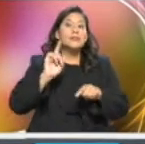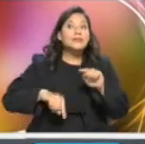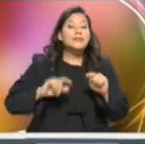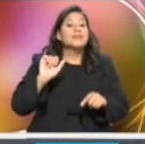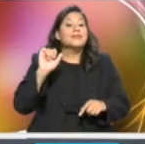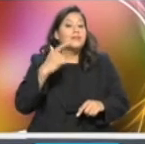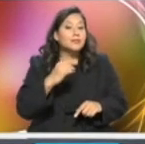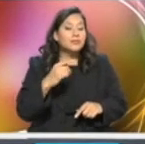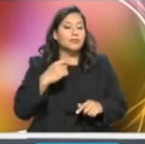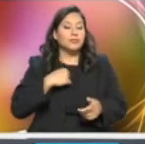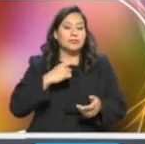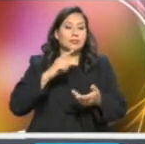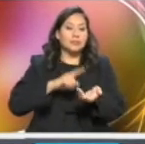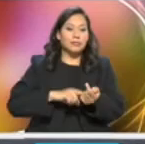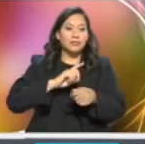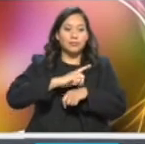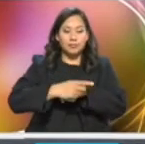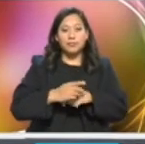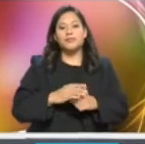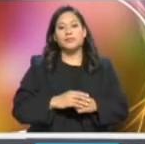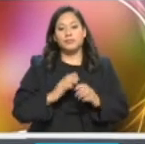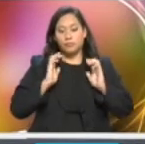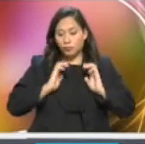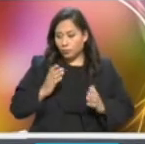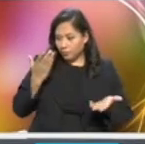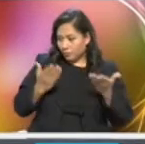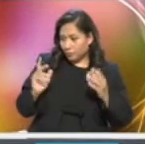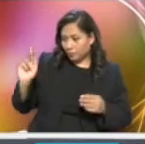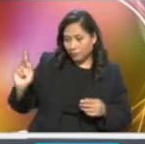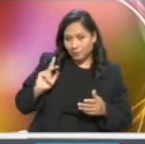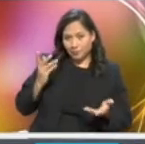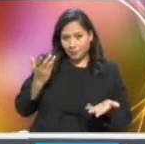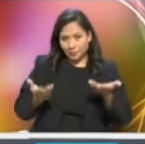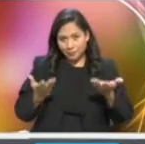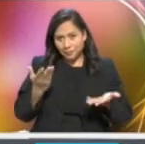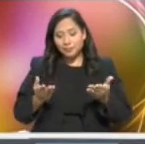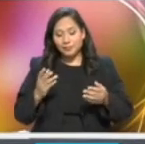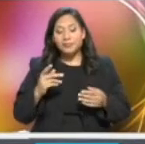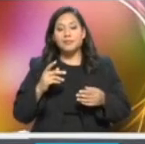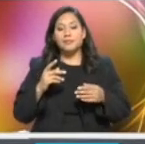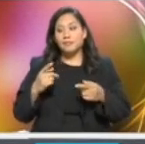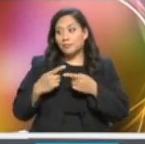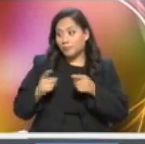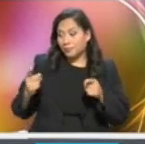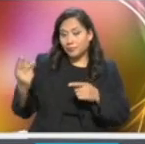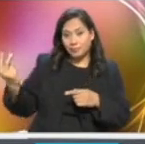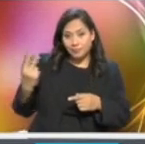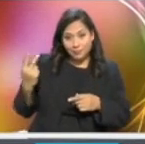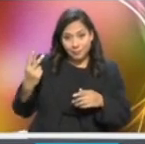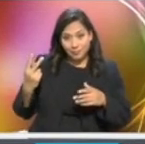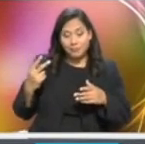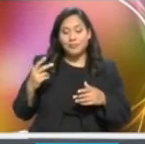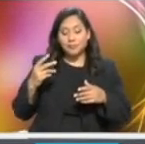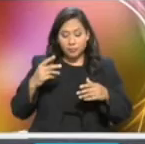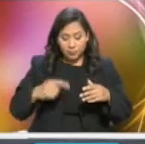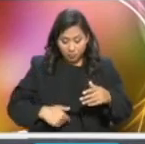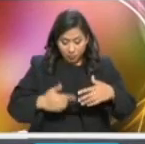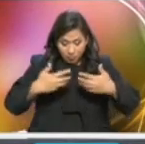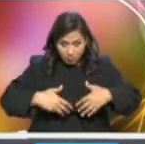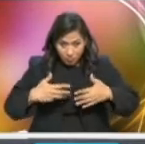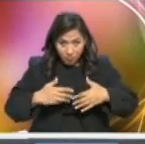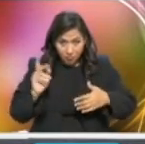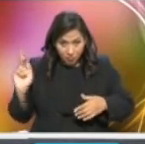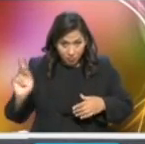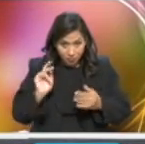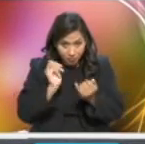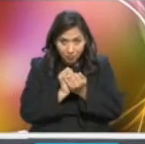está pues dañando, también, ¿no? Volvemos a lo mismo, de cuerpo a cuerpo, ¿no? Hay una variante muy grande y no todos metabolizamos los mismos alimentos de